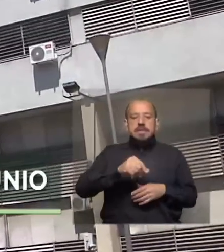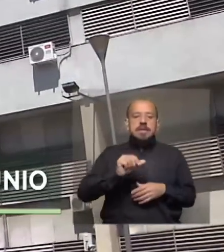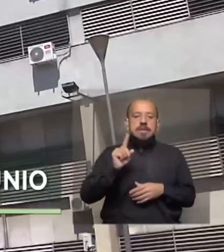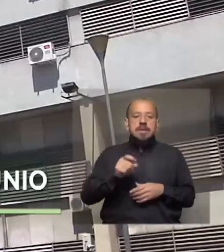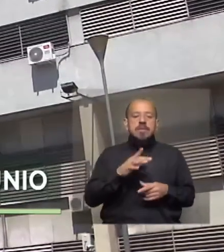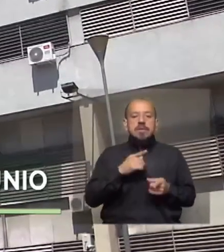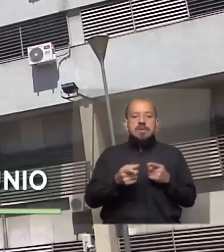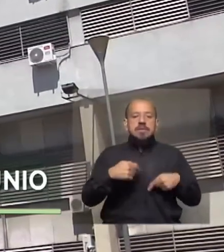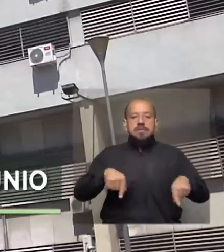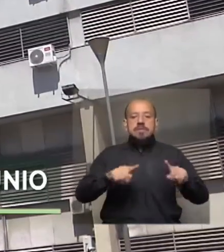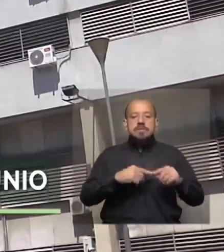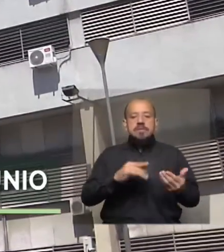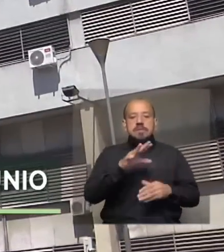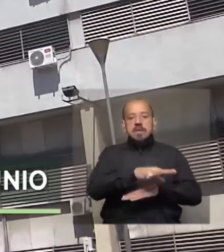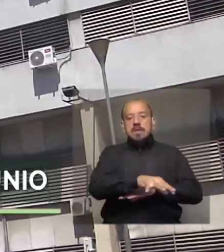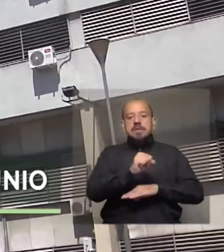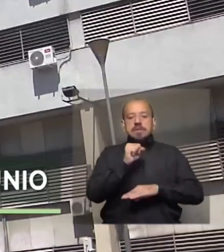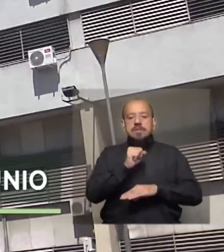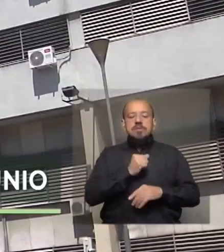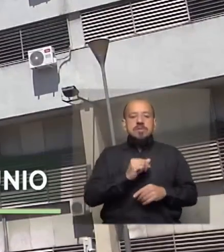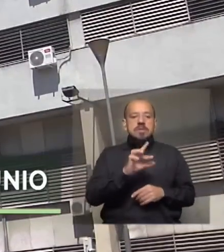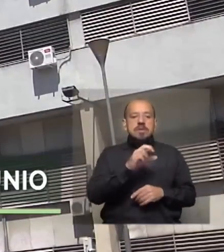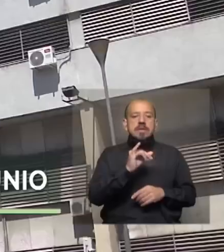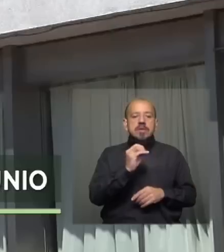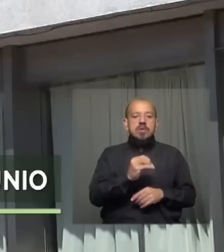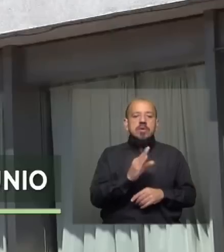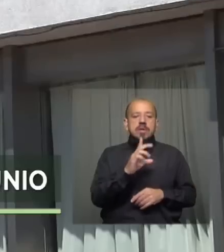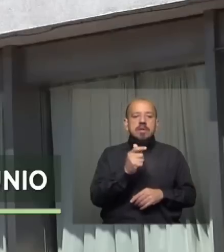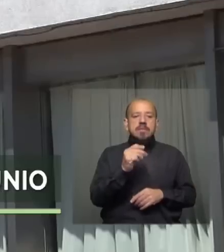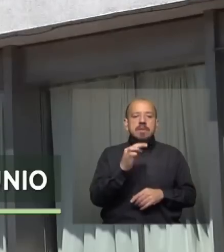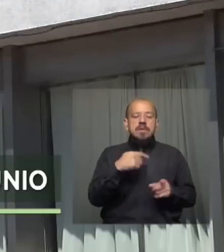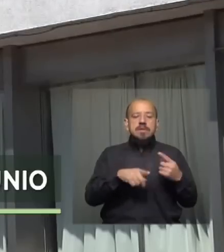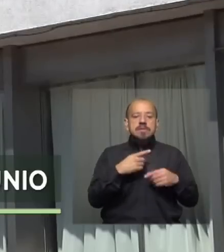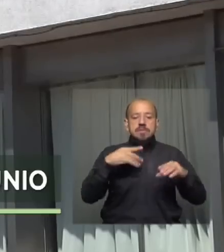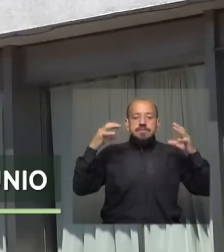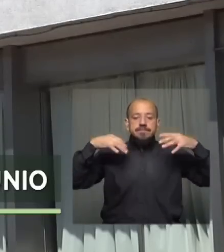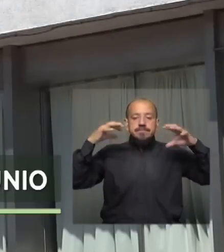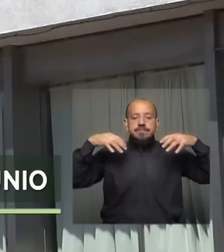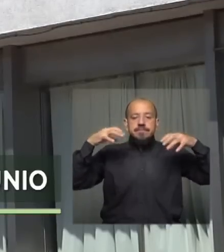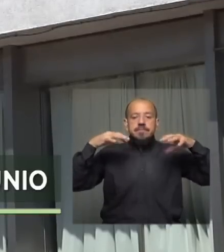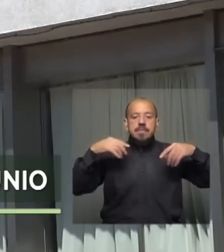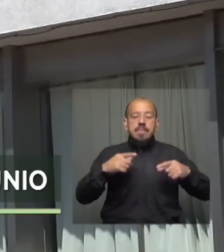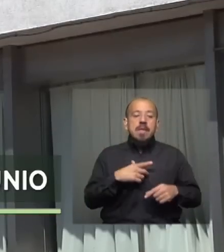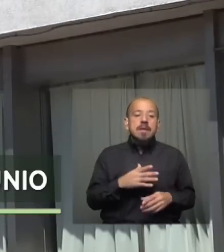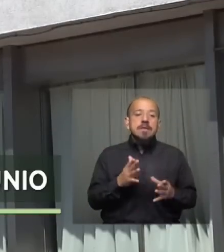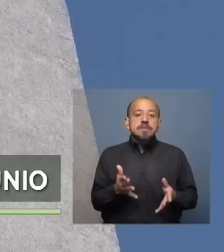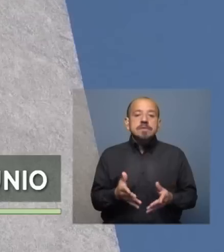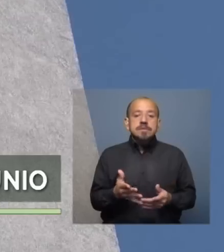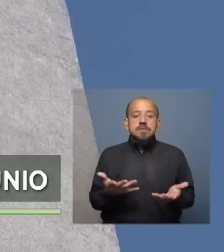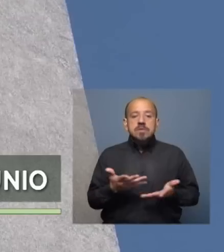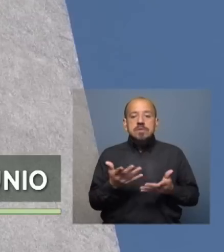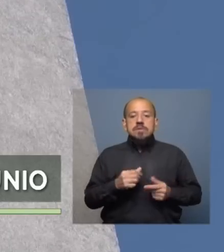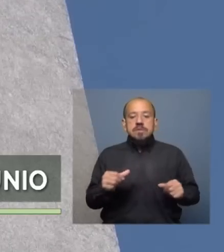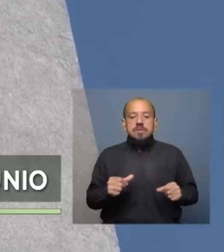produciría a través de la extracción de más agua del río de la plata se espera que la lluvia si los efectos de La Represa provisoria que se